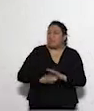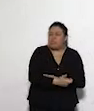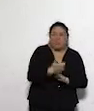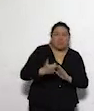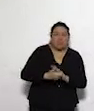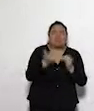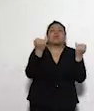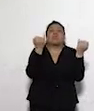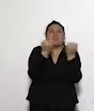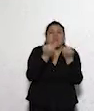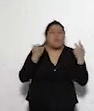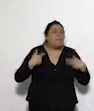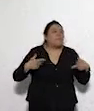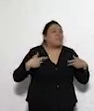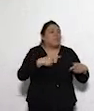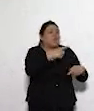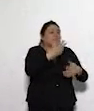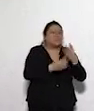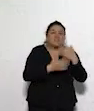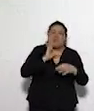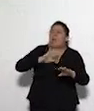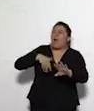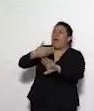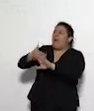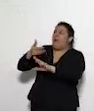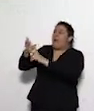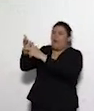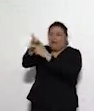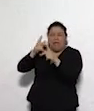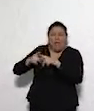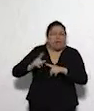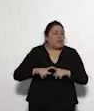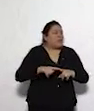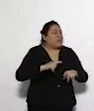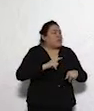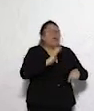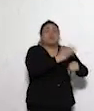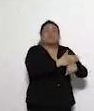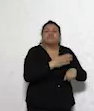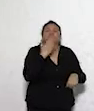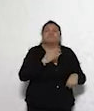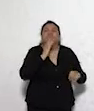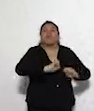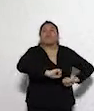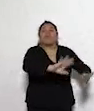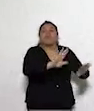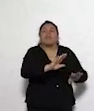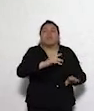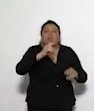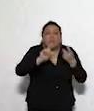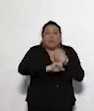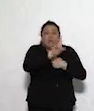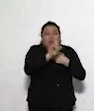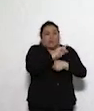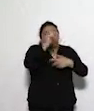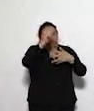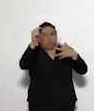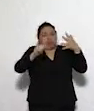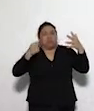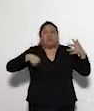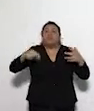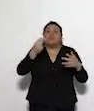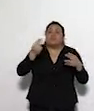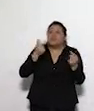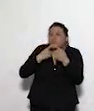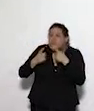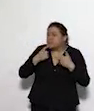este contexto. La coyuntura crítica del país exige un diálogo nacional a la vez plural,